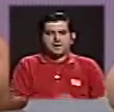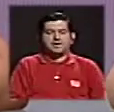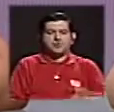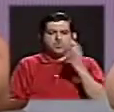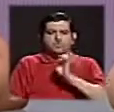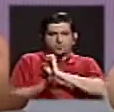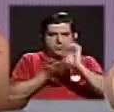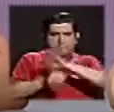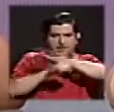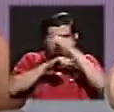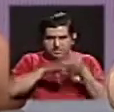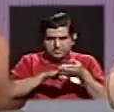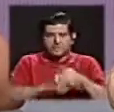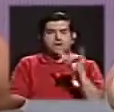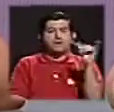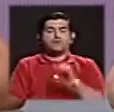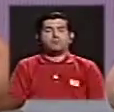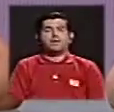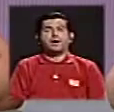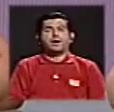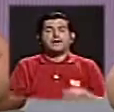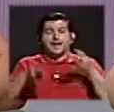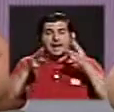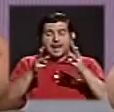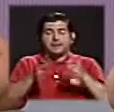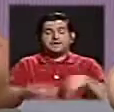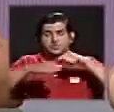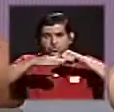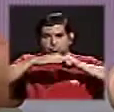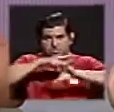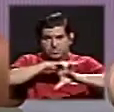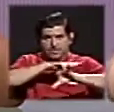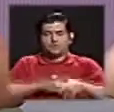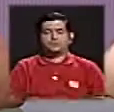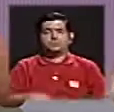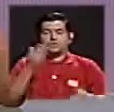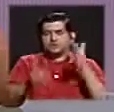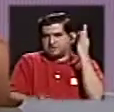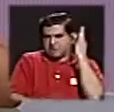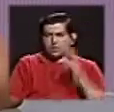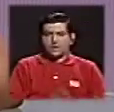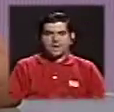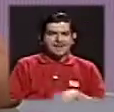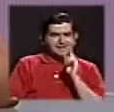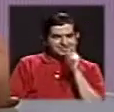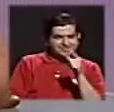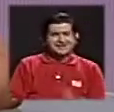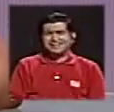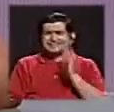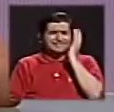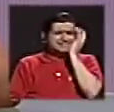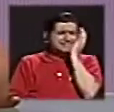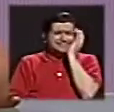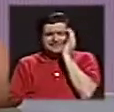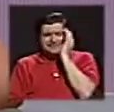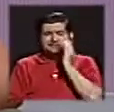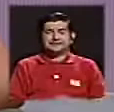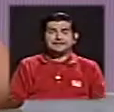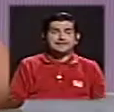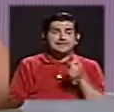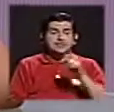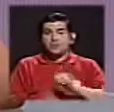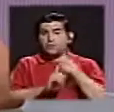métodos anticonceptivos y también en torno al método del aborto. Entonces, de pronto las mujeres en esa desesperación también en la que